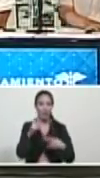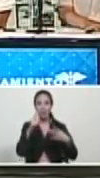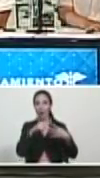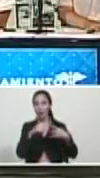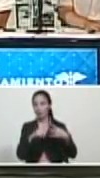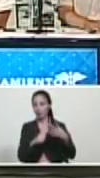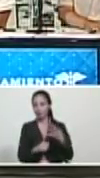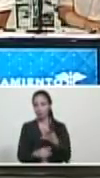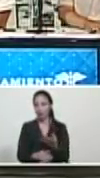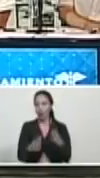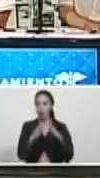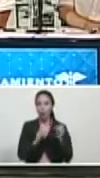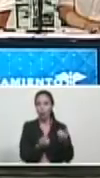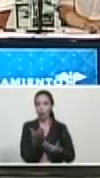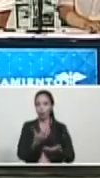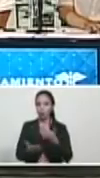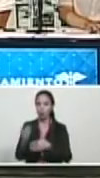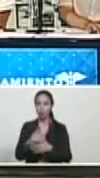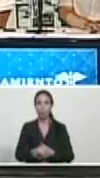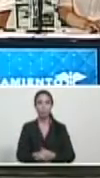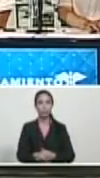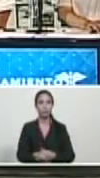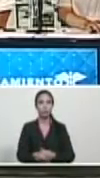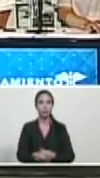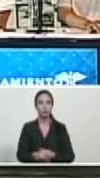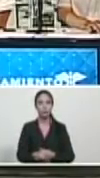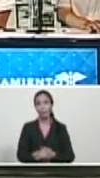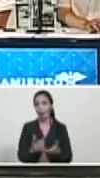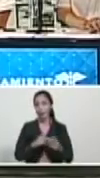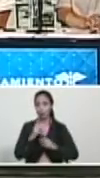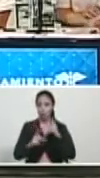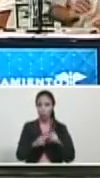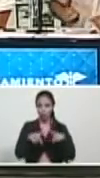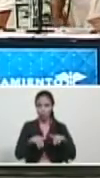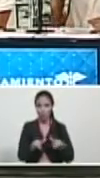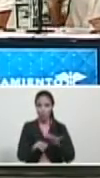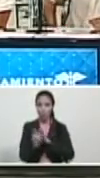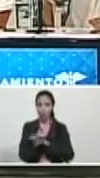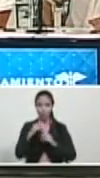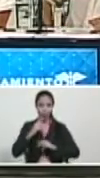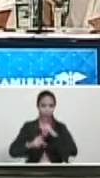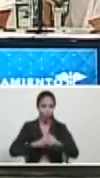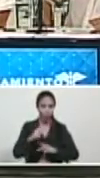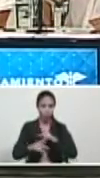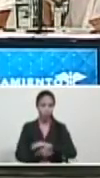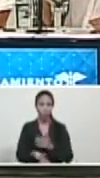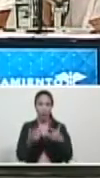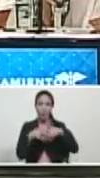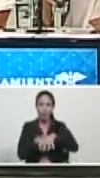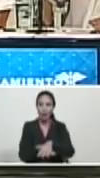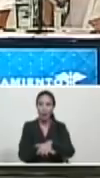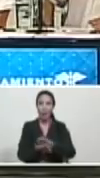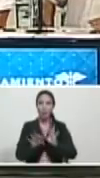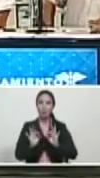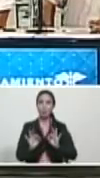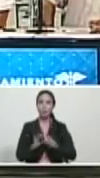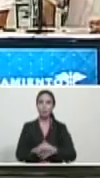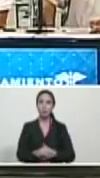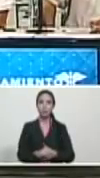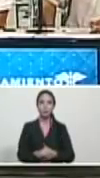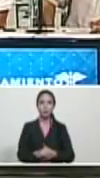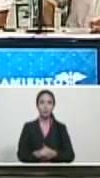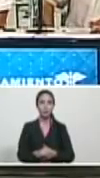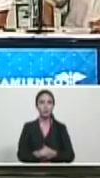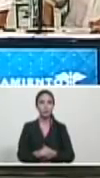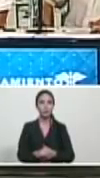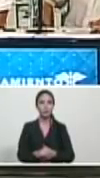las necesidades cubiertas con producción nacional, bien integrada. Solo que debe ser un